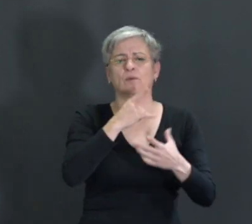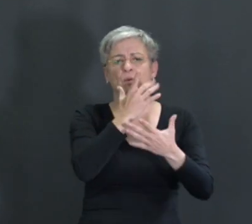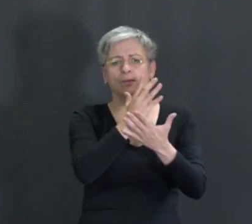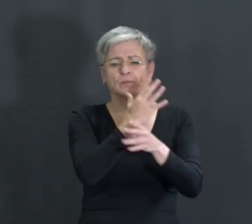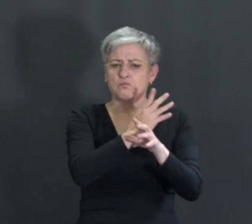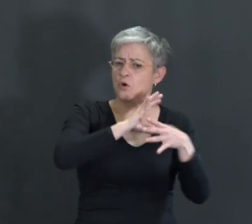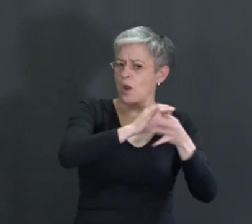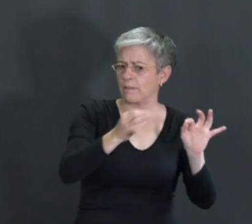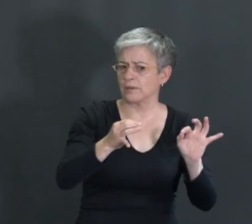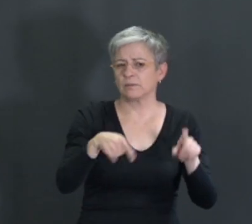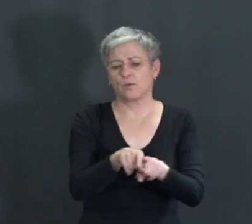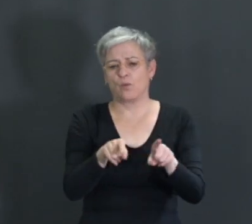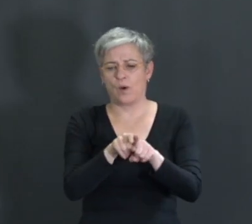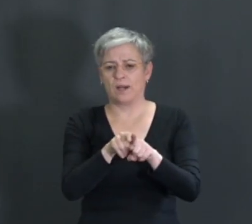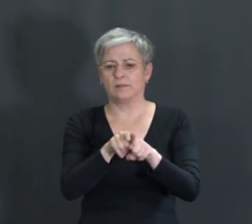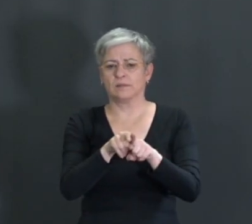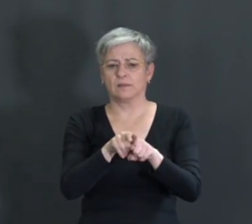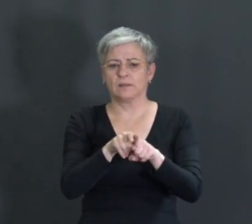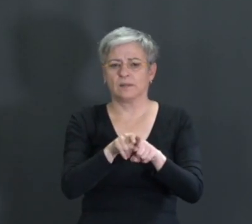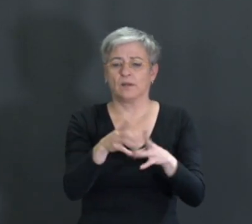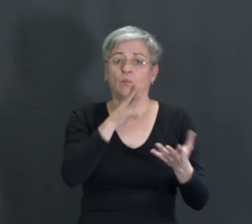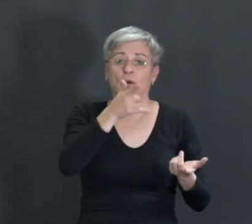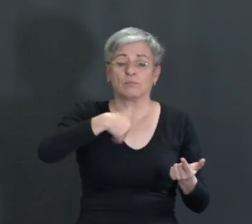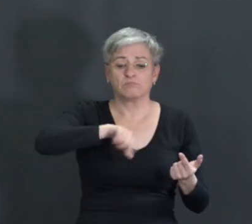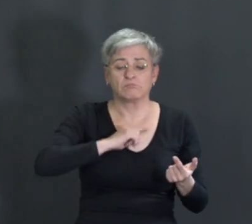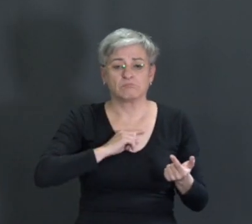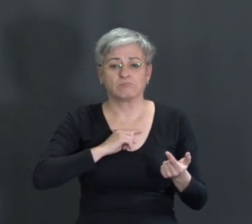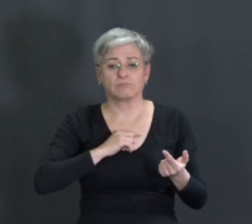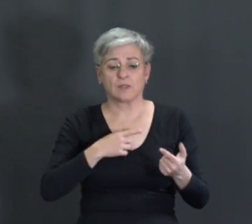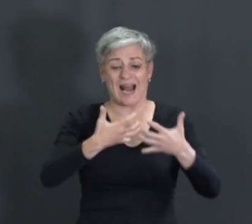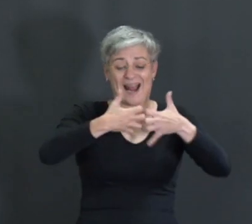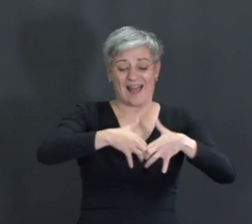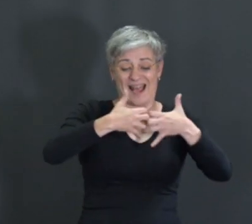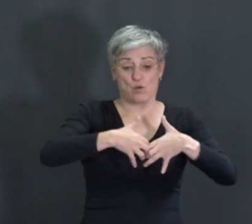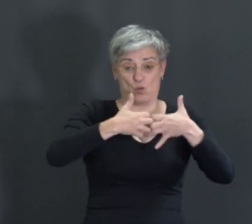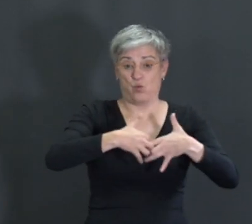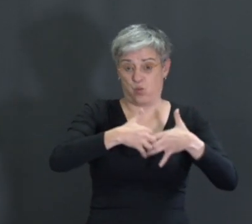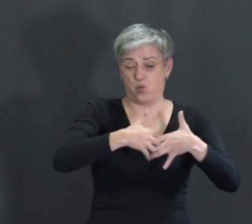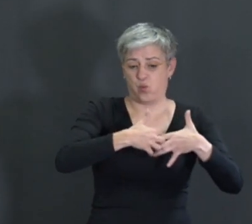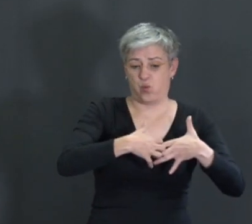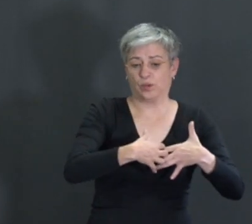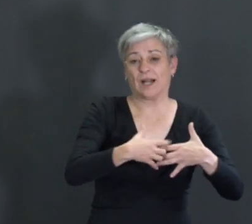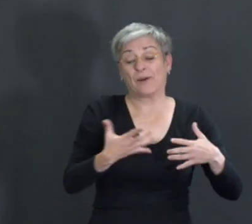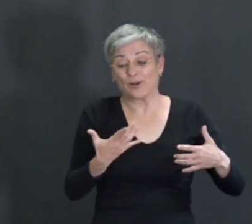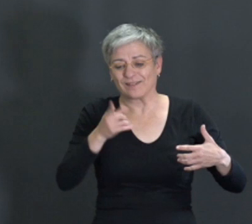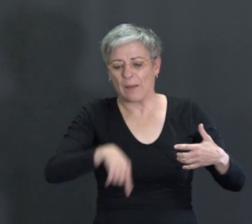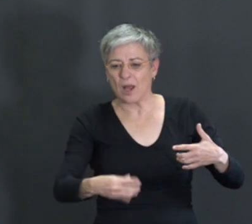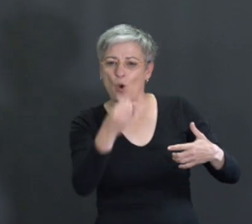como entidad de servicios, quien más consume, aparte de la industria pesada, es los servicios,